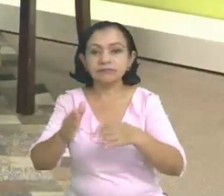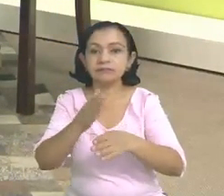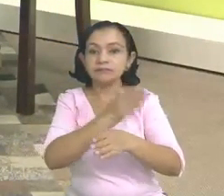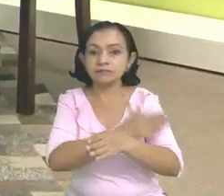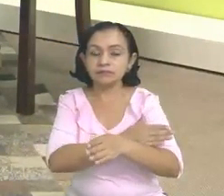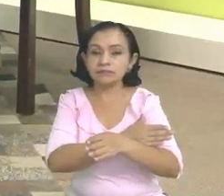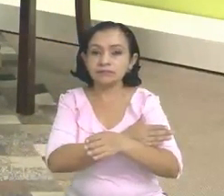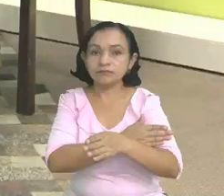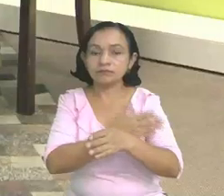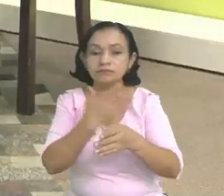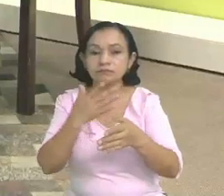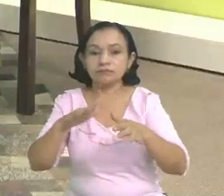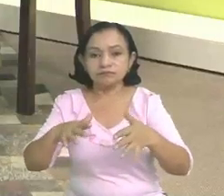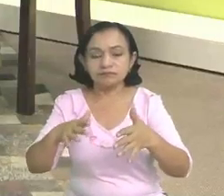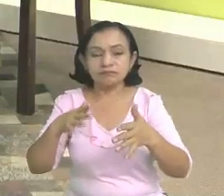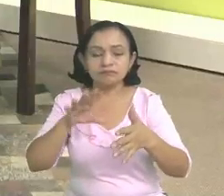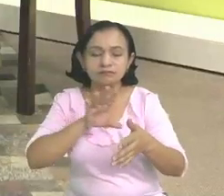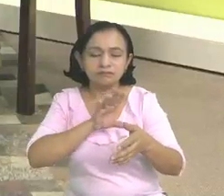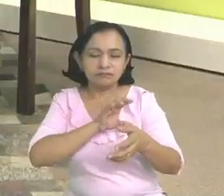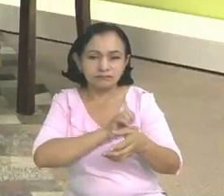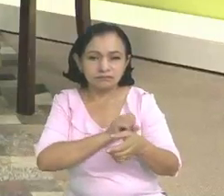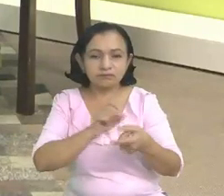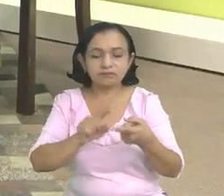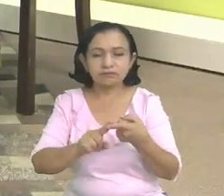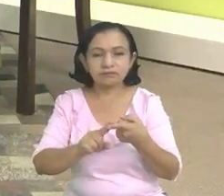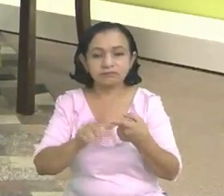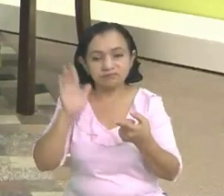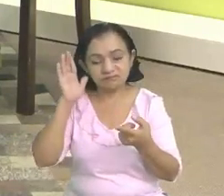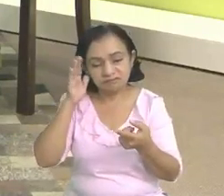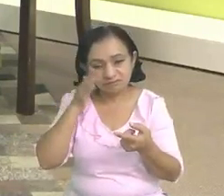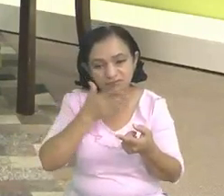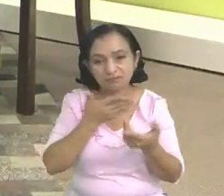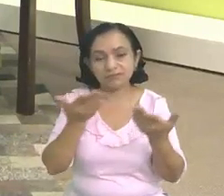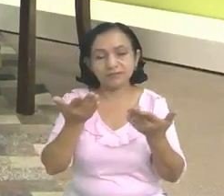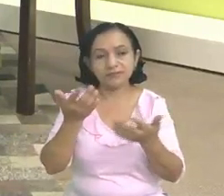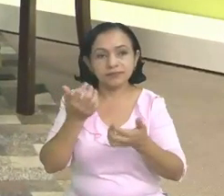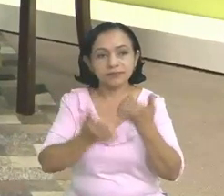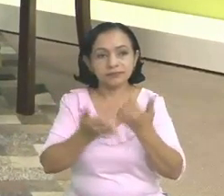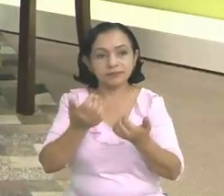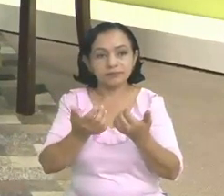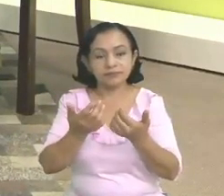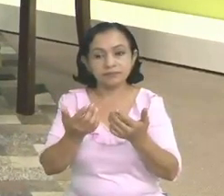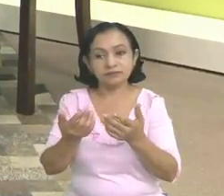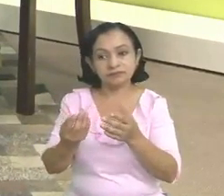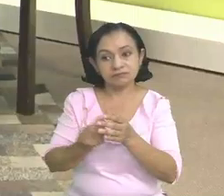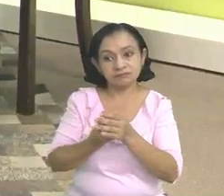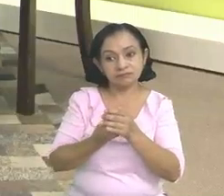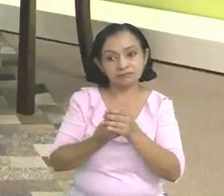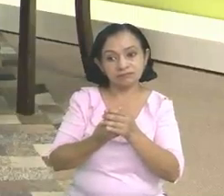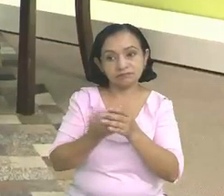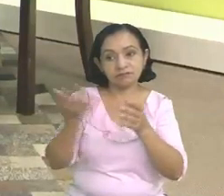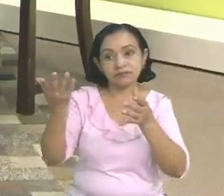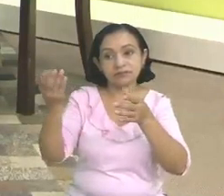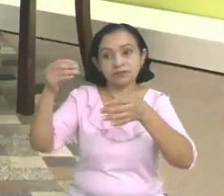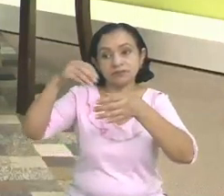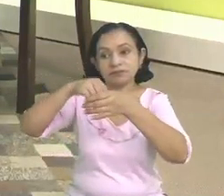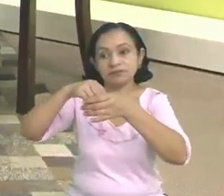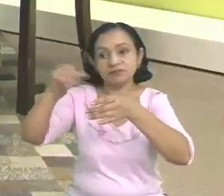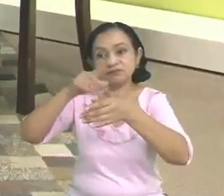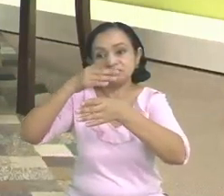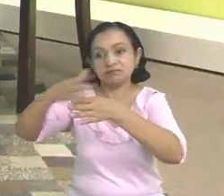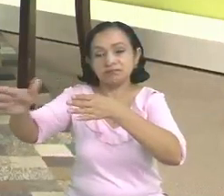trastornos de la ansiedad, la depresión, son incluso los trastornos de la impulsividad en aquellos niños y niñas que